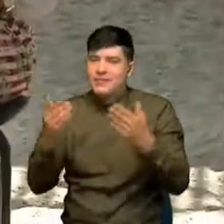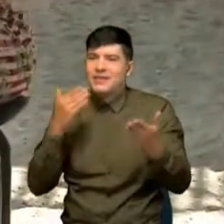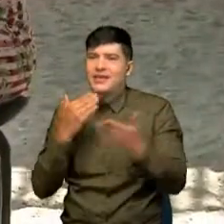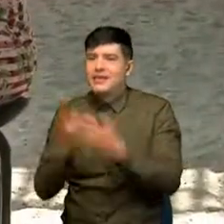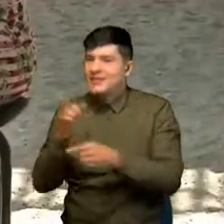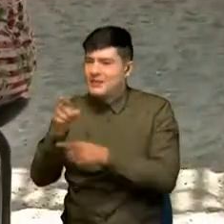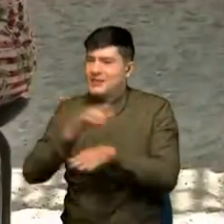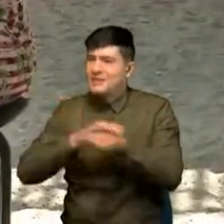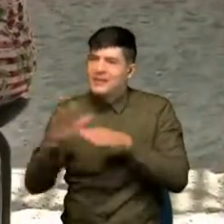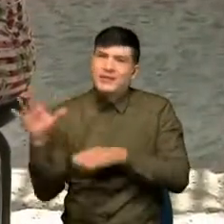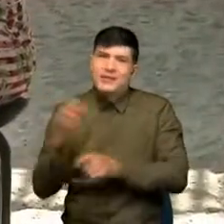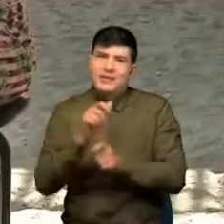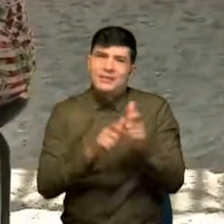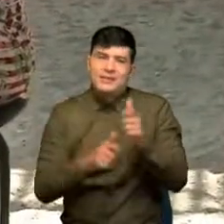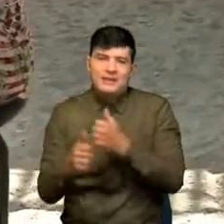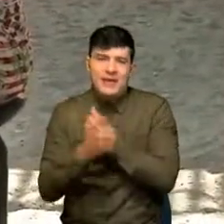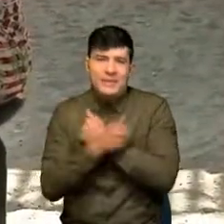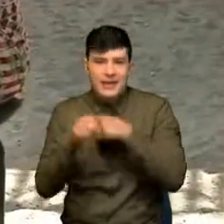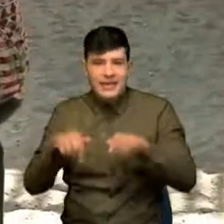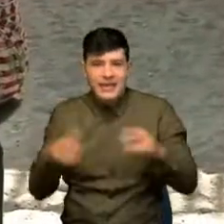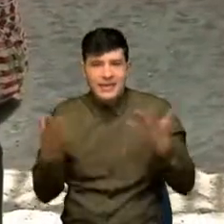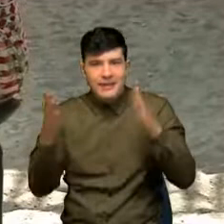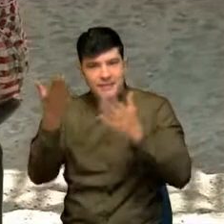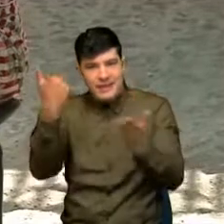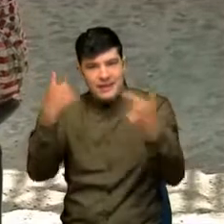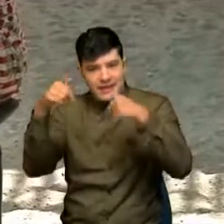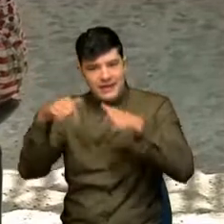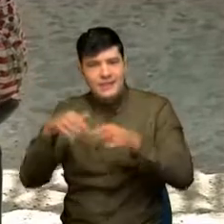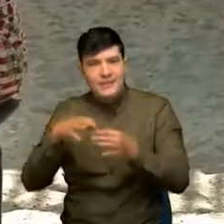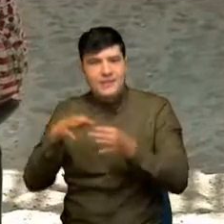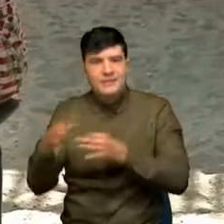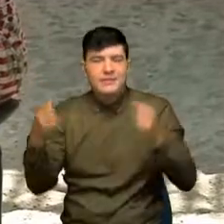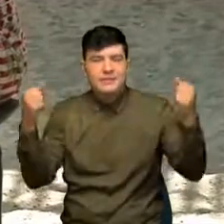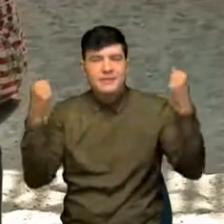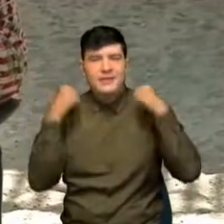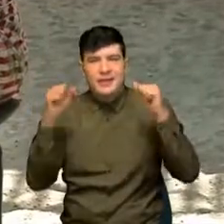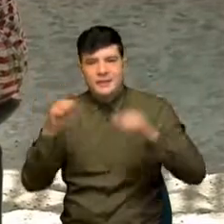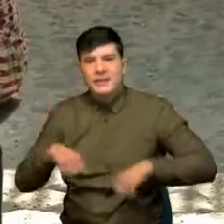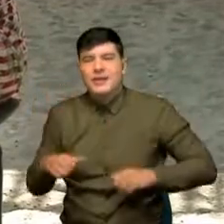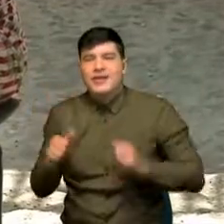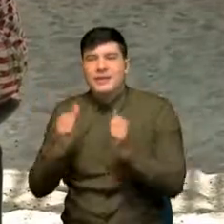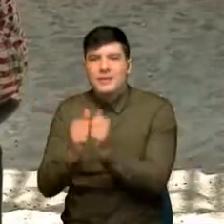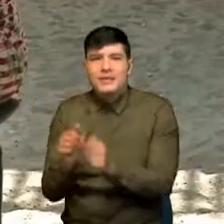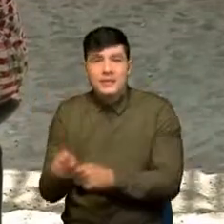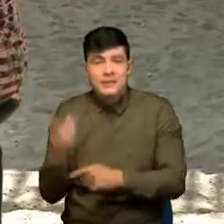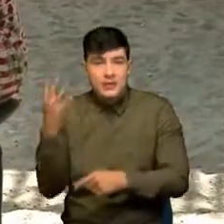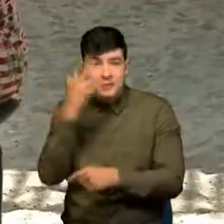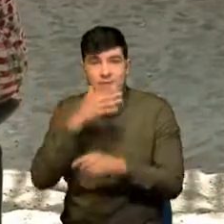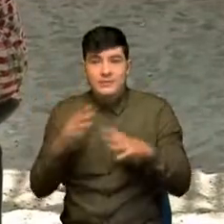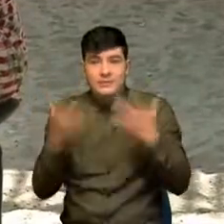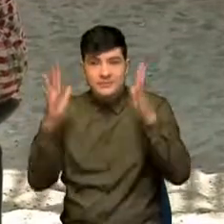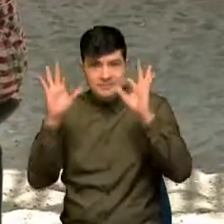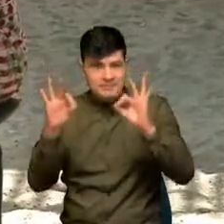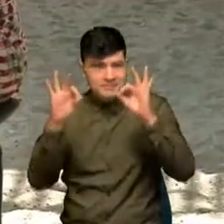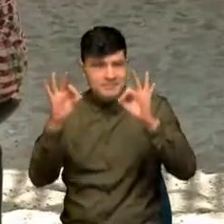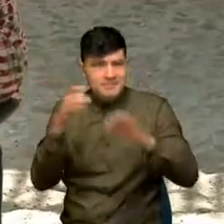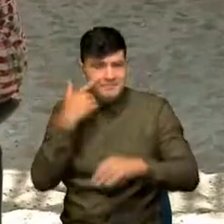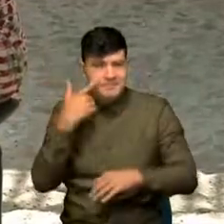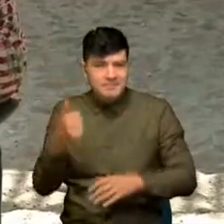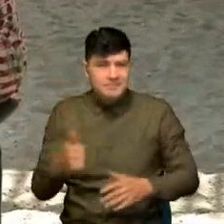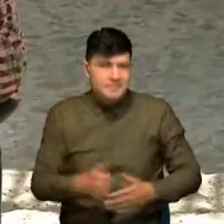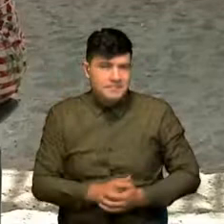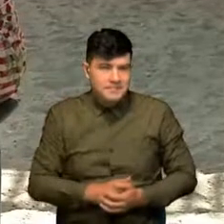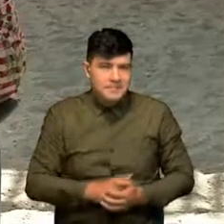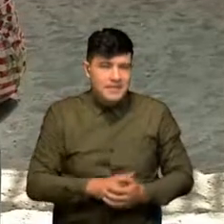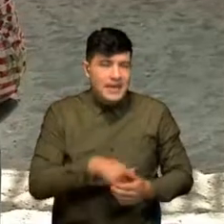los amantes de la feria, para que lleguen hasta este municipio y puedan acompañarlos. Y quiero hacerle también una invitación a usted y a todos los televidentes. En cada